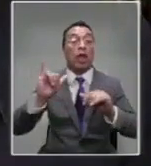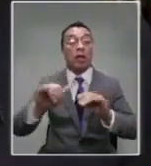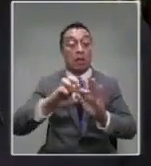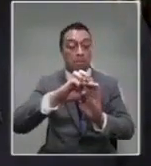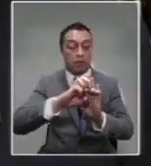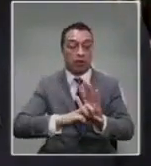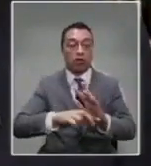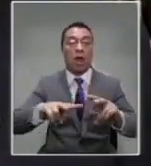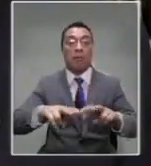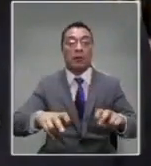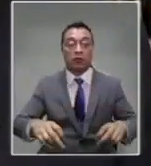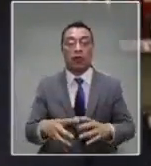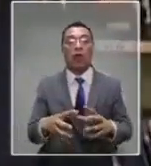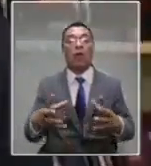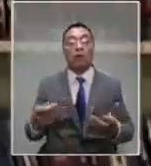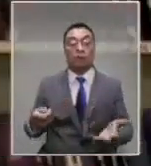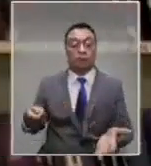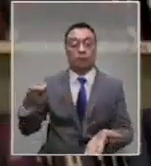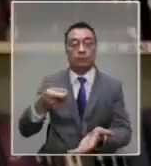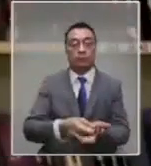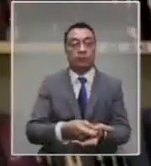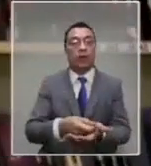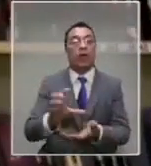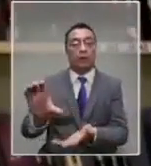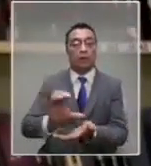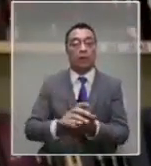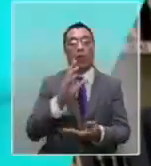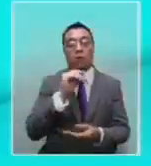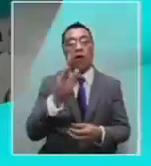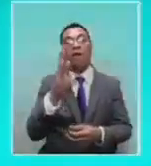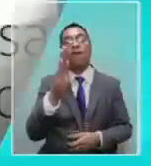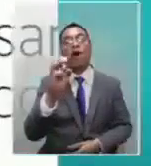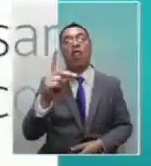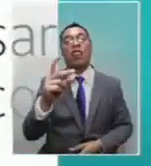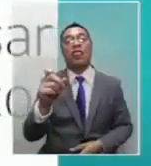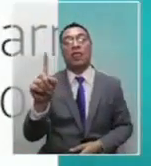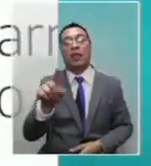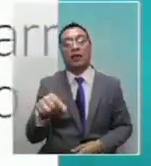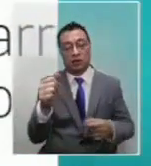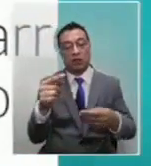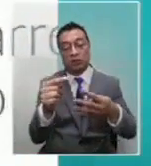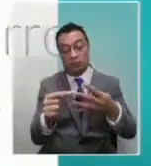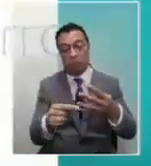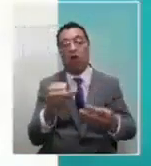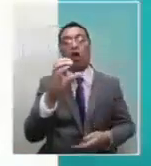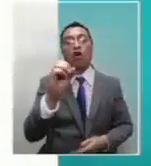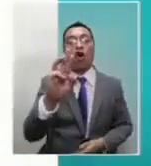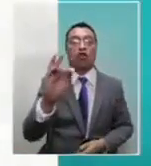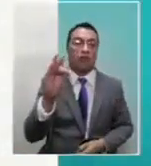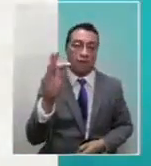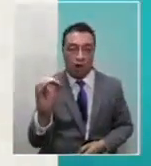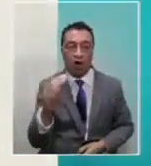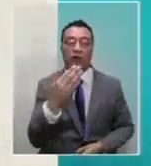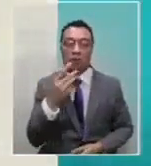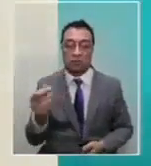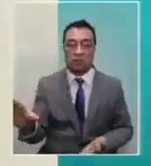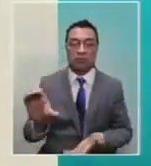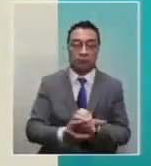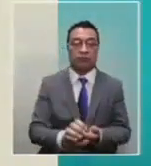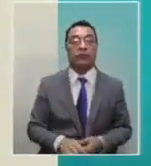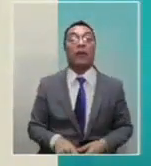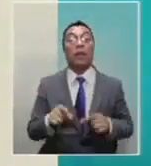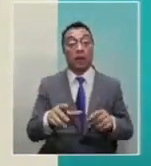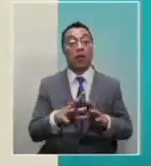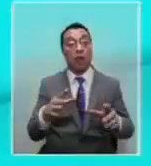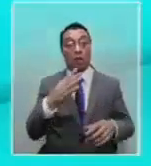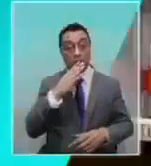también desarrollando proyectos de investigación con fuentes de financiamiento externo, tipo Fondesir y Corfo. Hay también